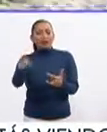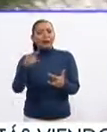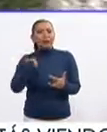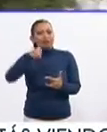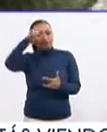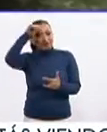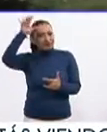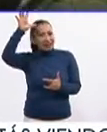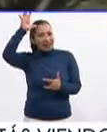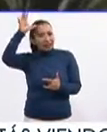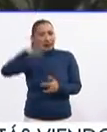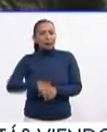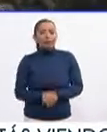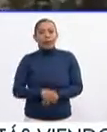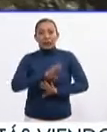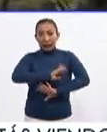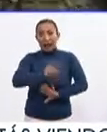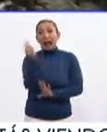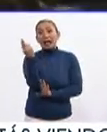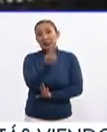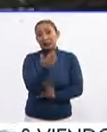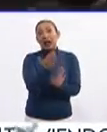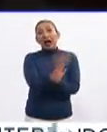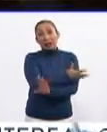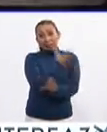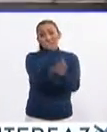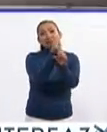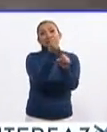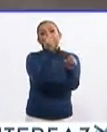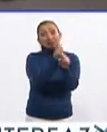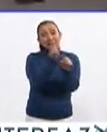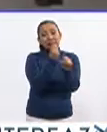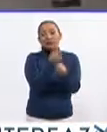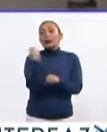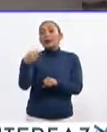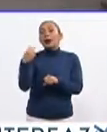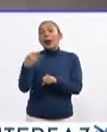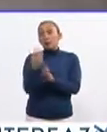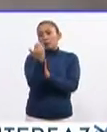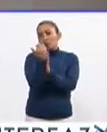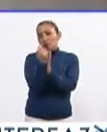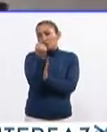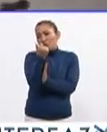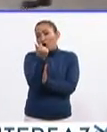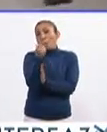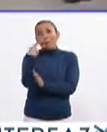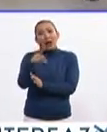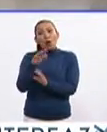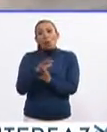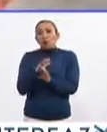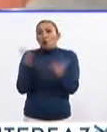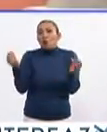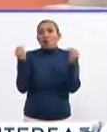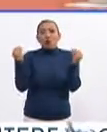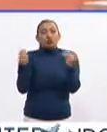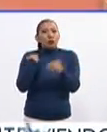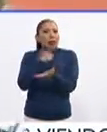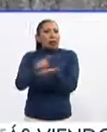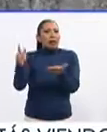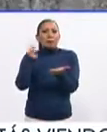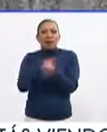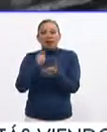mexica. Ya requería de un mantenimiento, nosotros le llamamos menor, pero en realidad era mayor. Ya